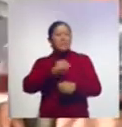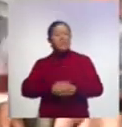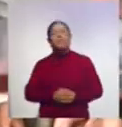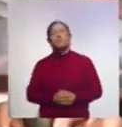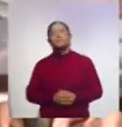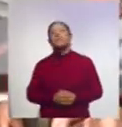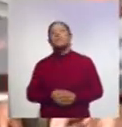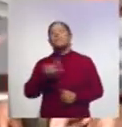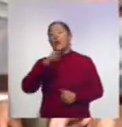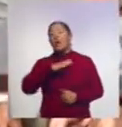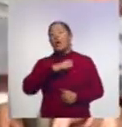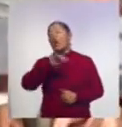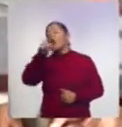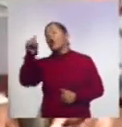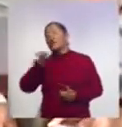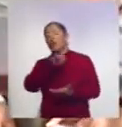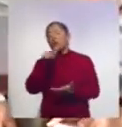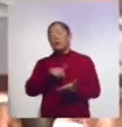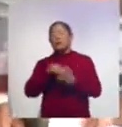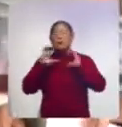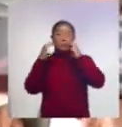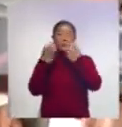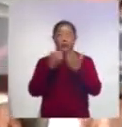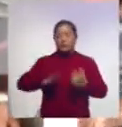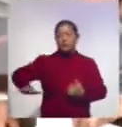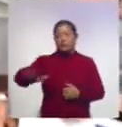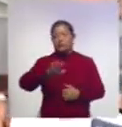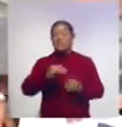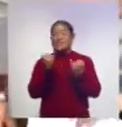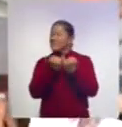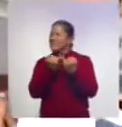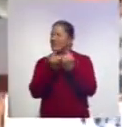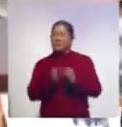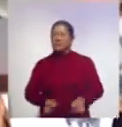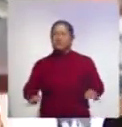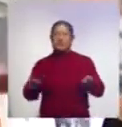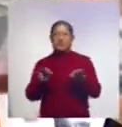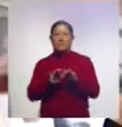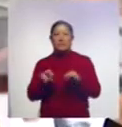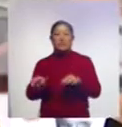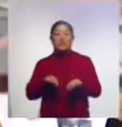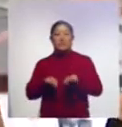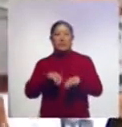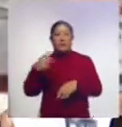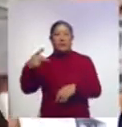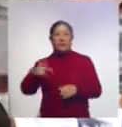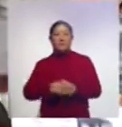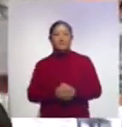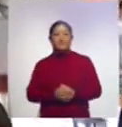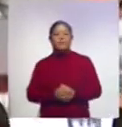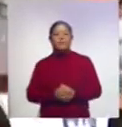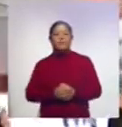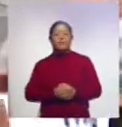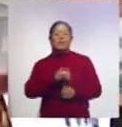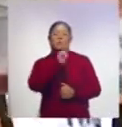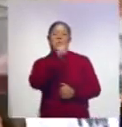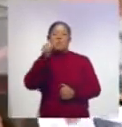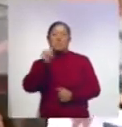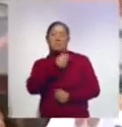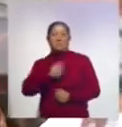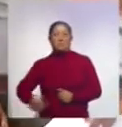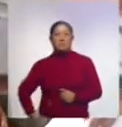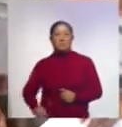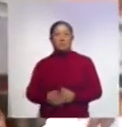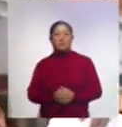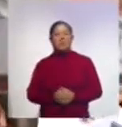espacios comunitarios y que también cumplen un papel fundamental en los municipios, que son